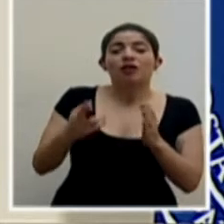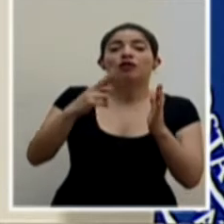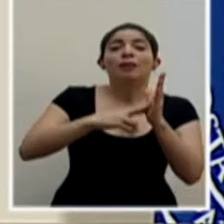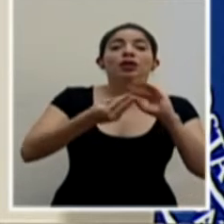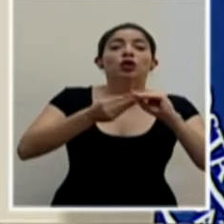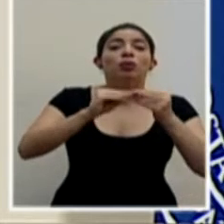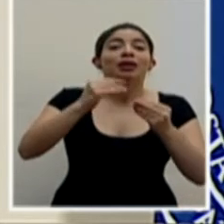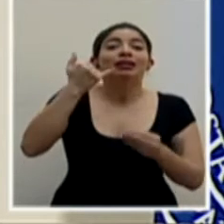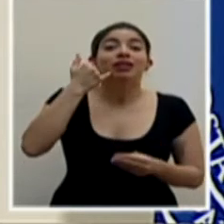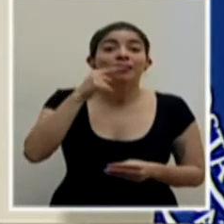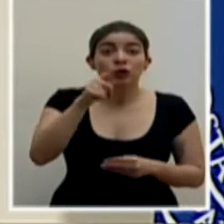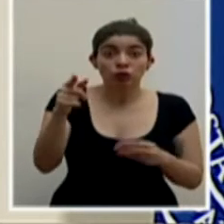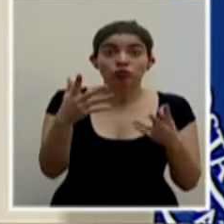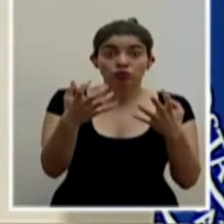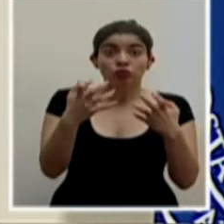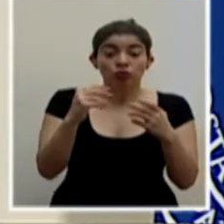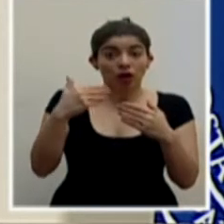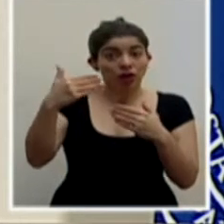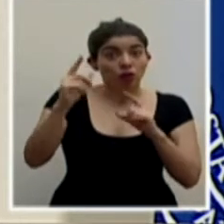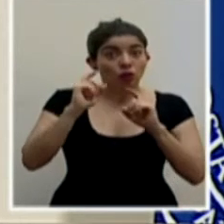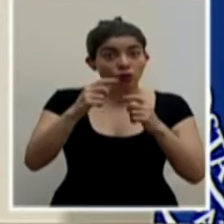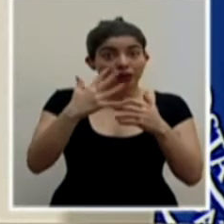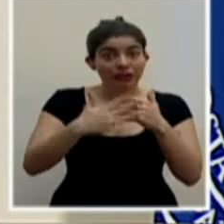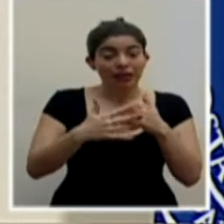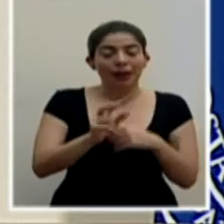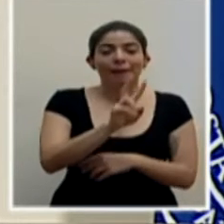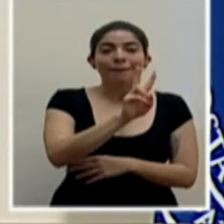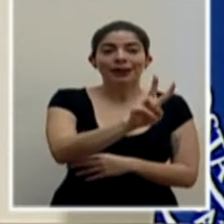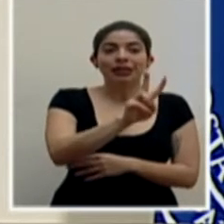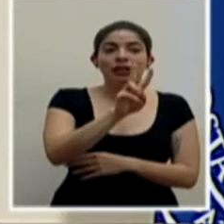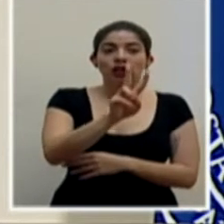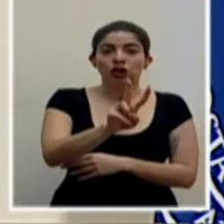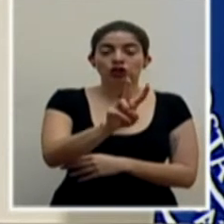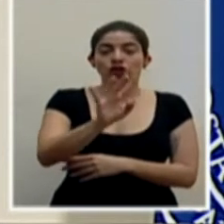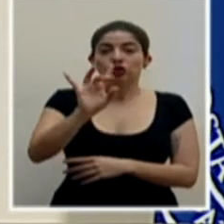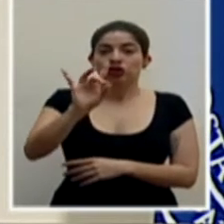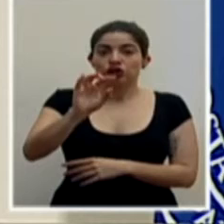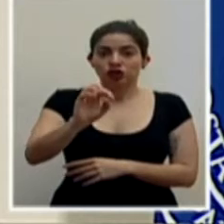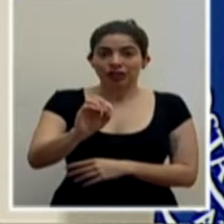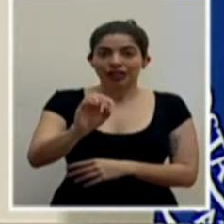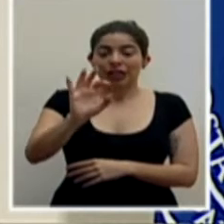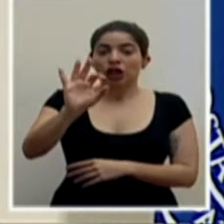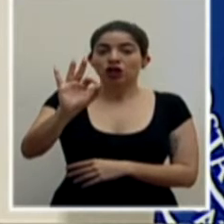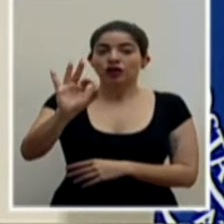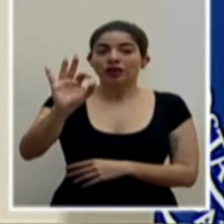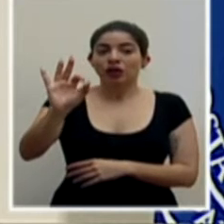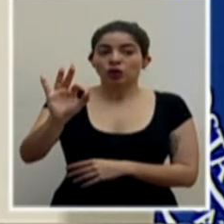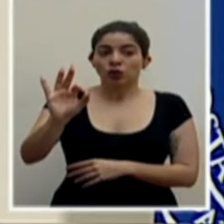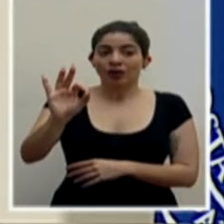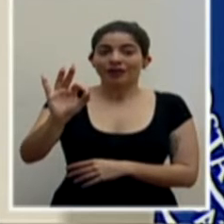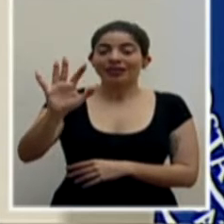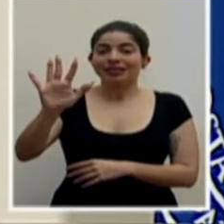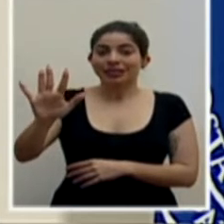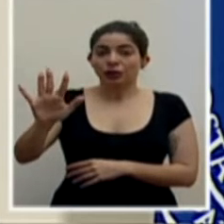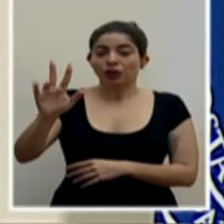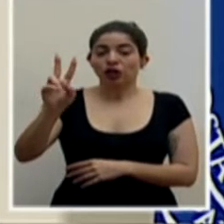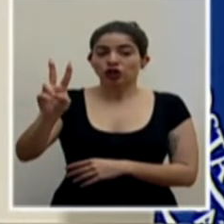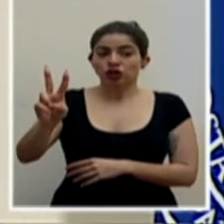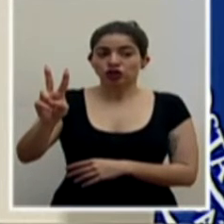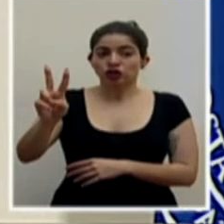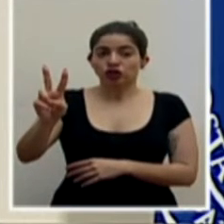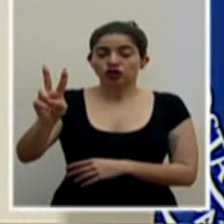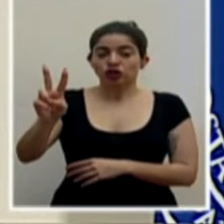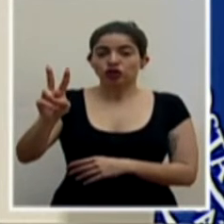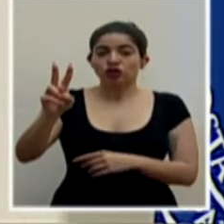teléfono para todos los que quieren donar sangre: 22 80 99